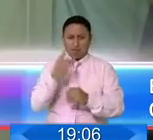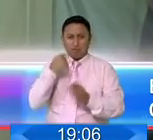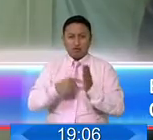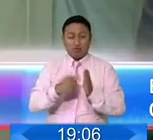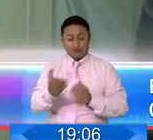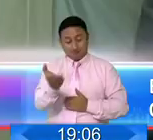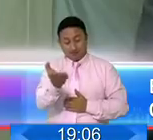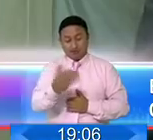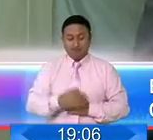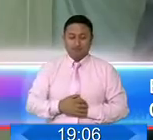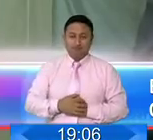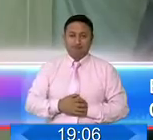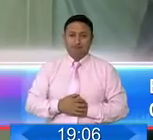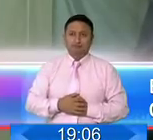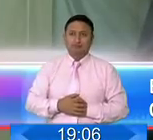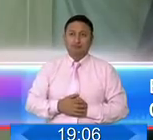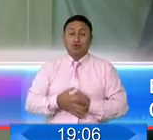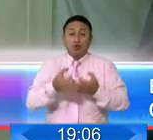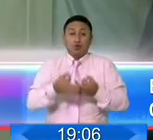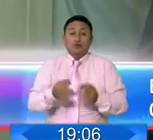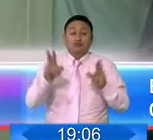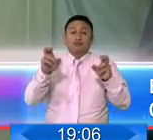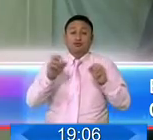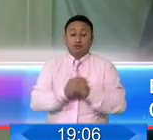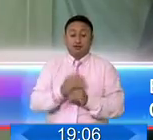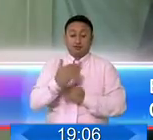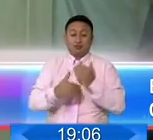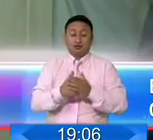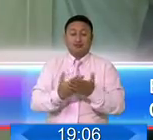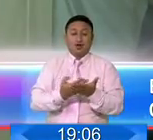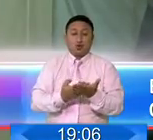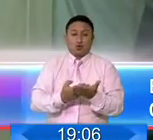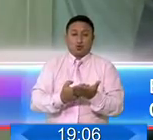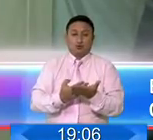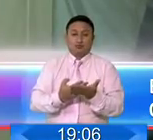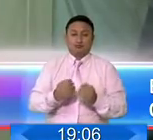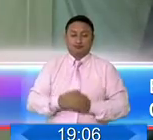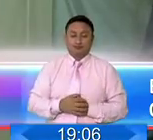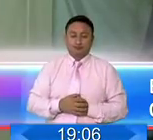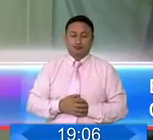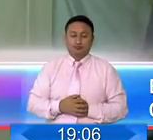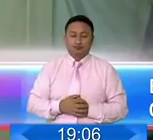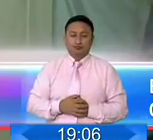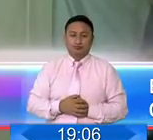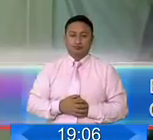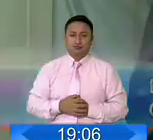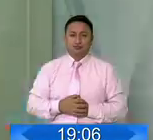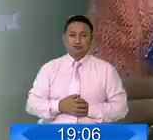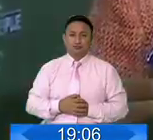la señora de Gabela precisamente luego de que compareció el exministro de Seguridad.